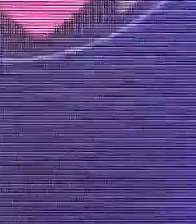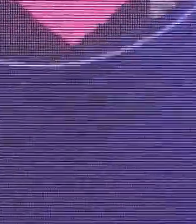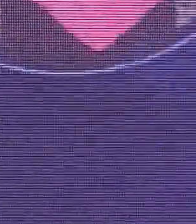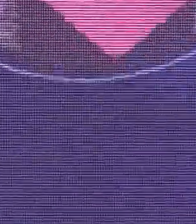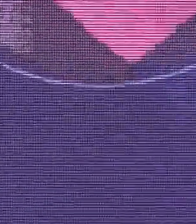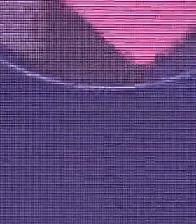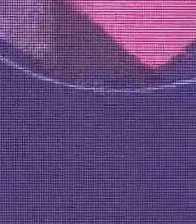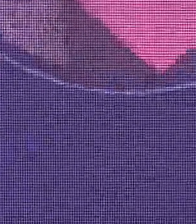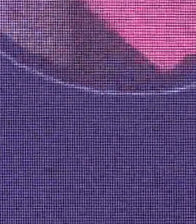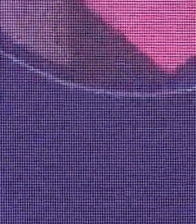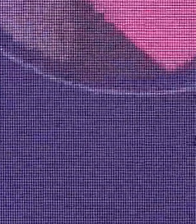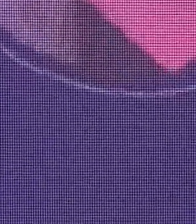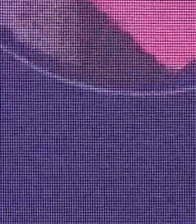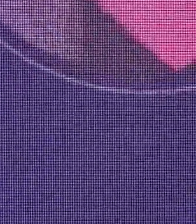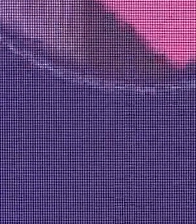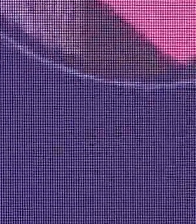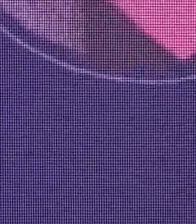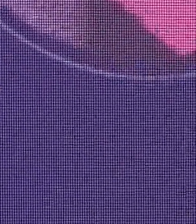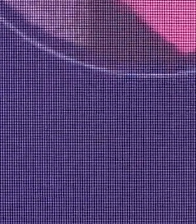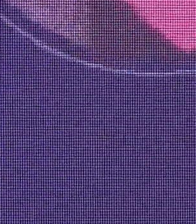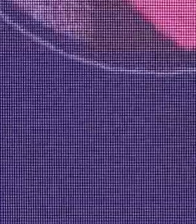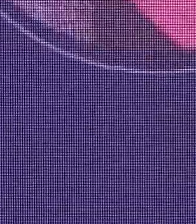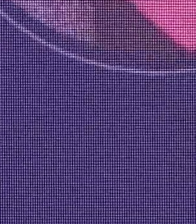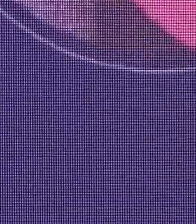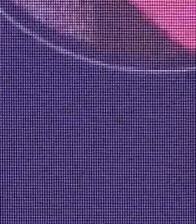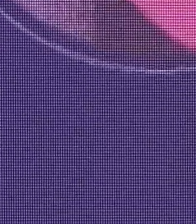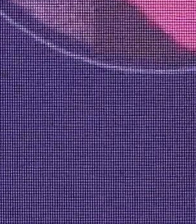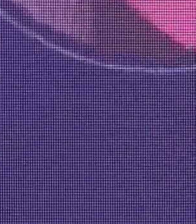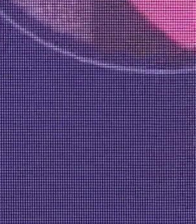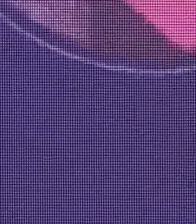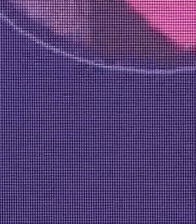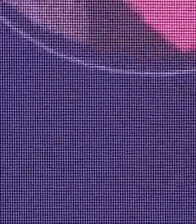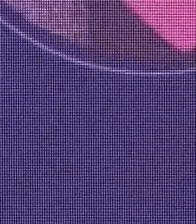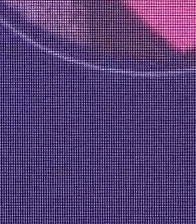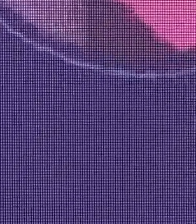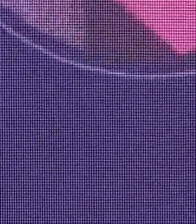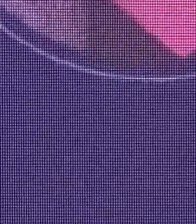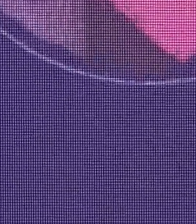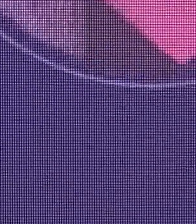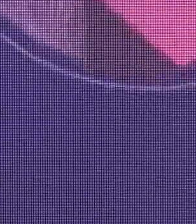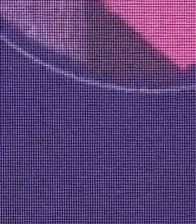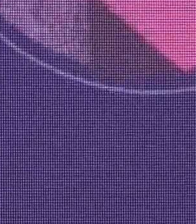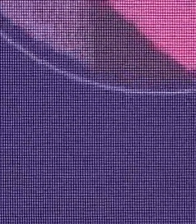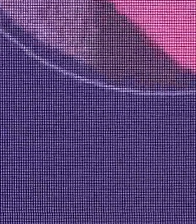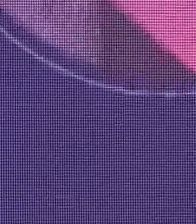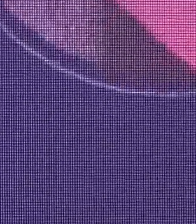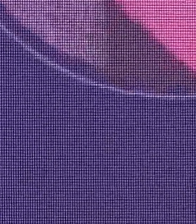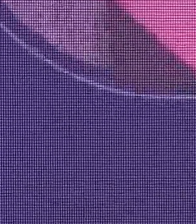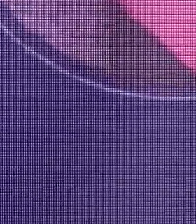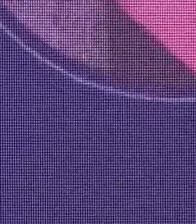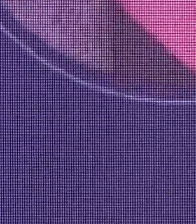cual vas a poder utilizar modelos de Google como Gemini y Gemma y también modelos de otros proveedores, ya sea